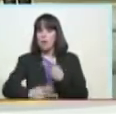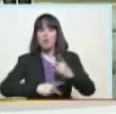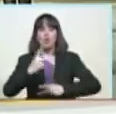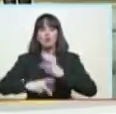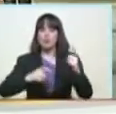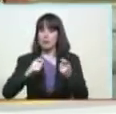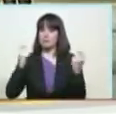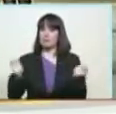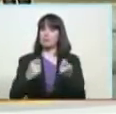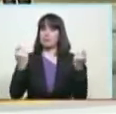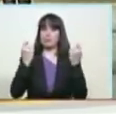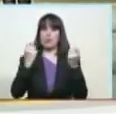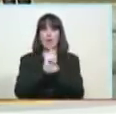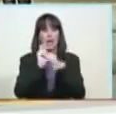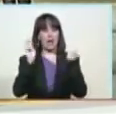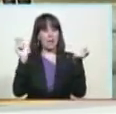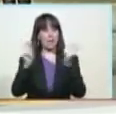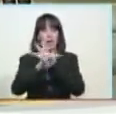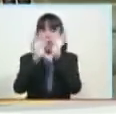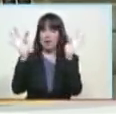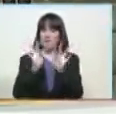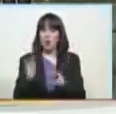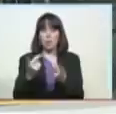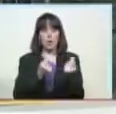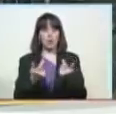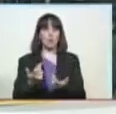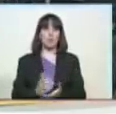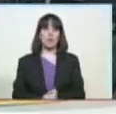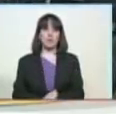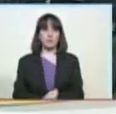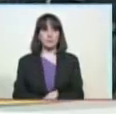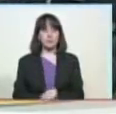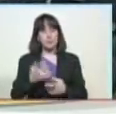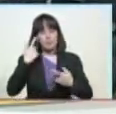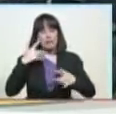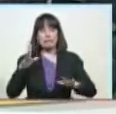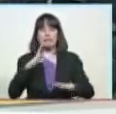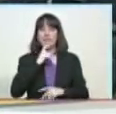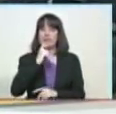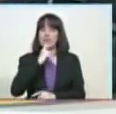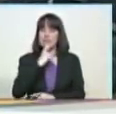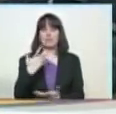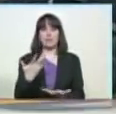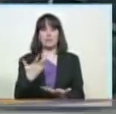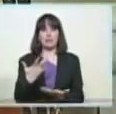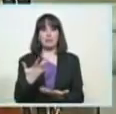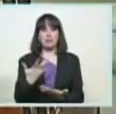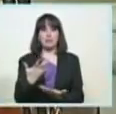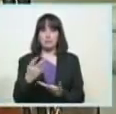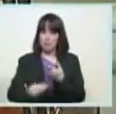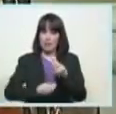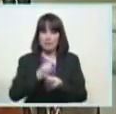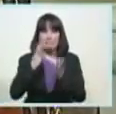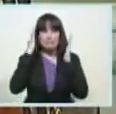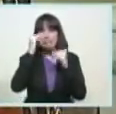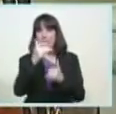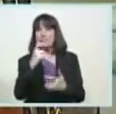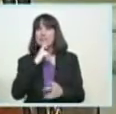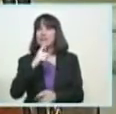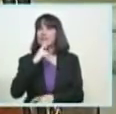transformación global del modelo económico quizá la tarea más difícil más